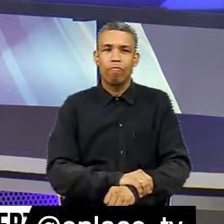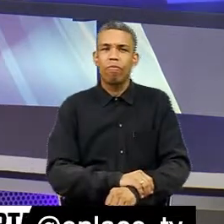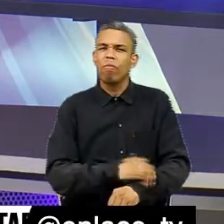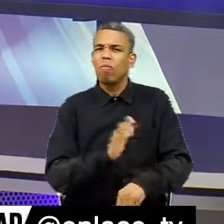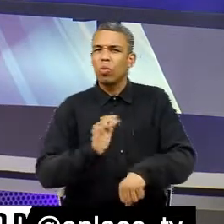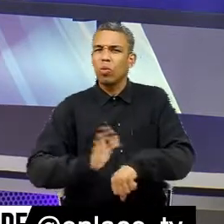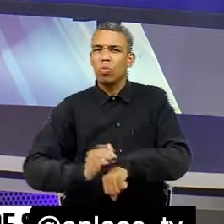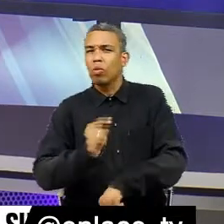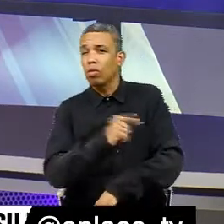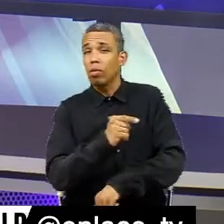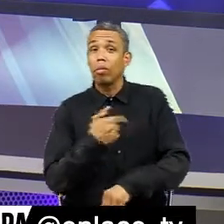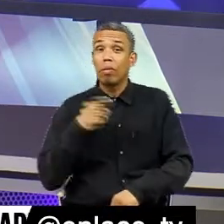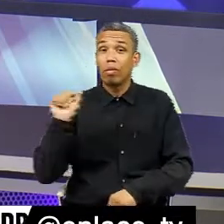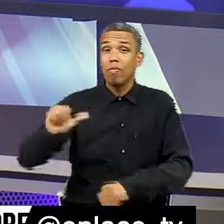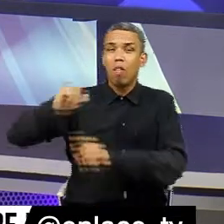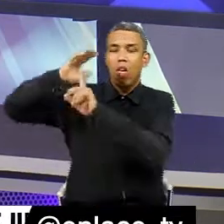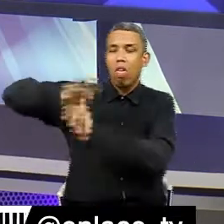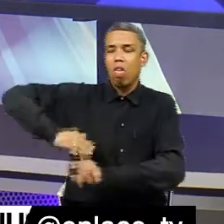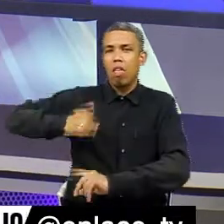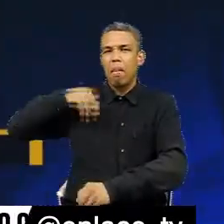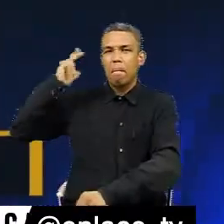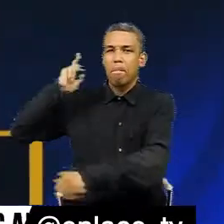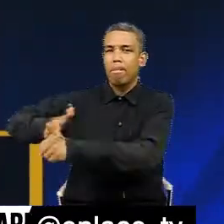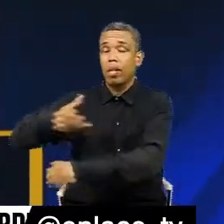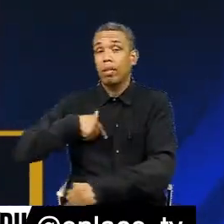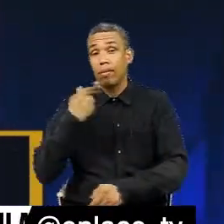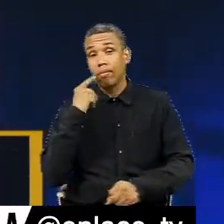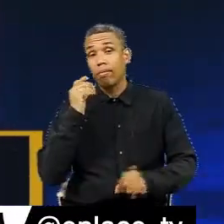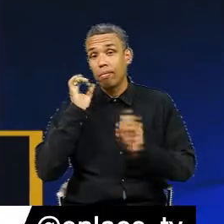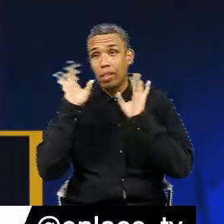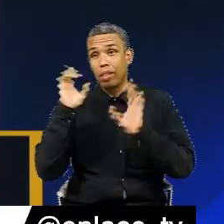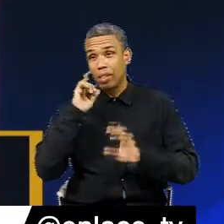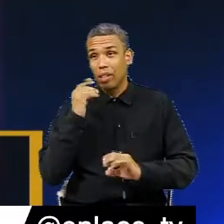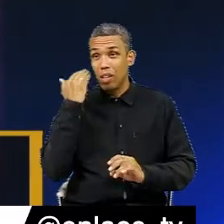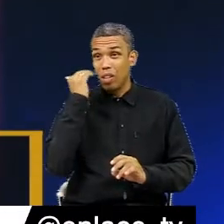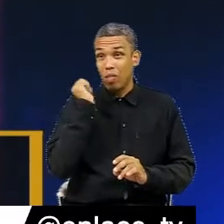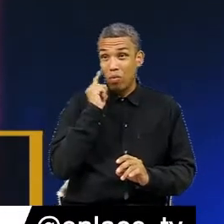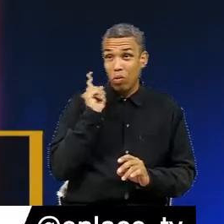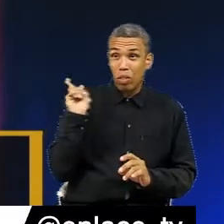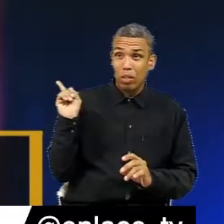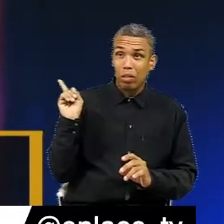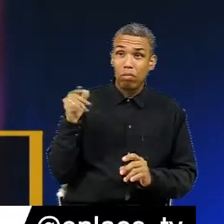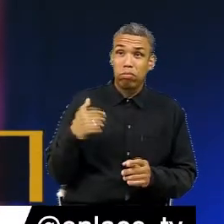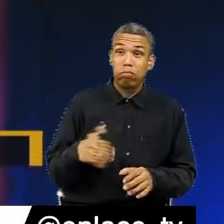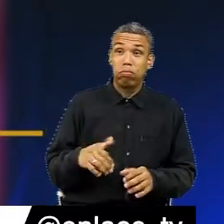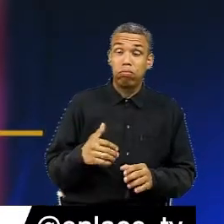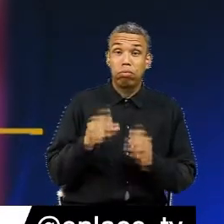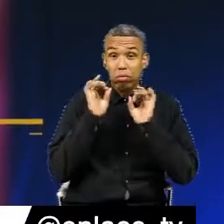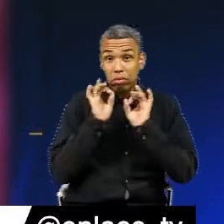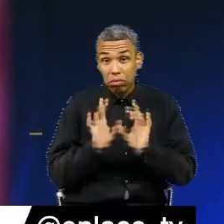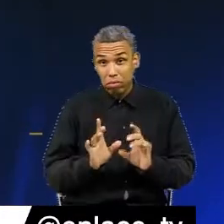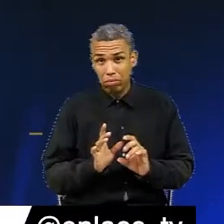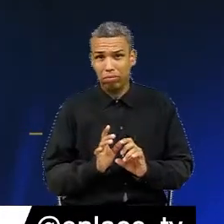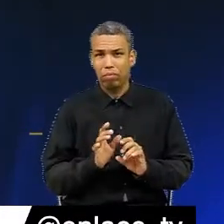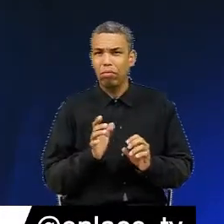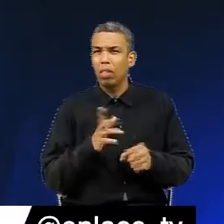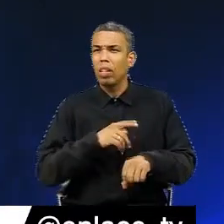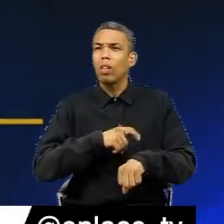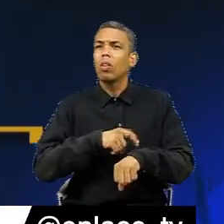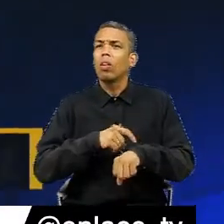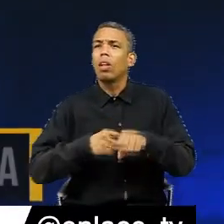imputaron cargos por feminicidio. Este fue el estado en el que quedó la mujer. Los hechos ocurrieron hacia las 4:20 de la madrugada de